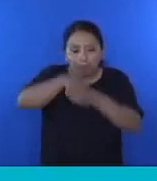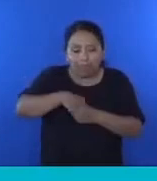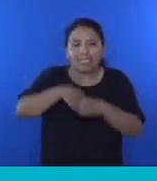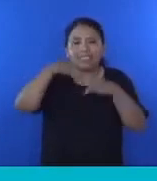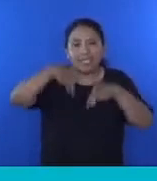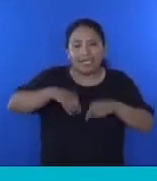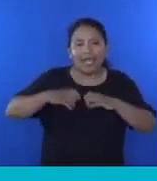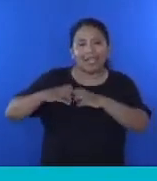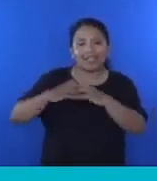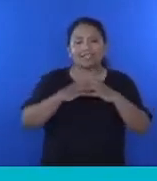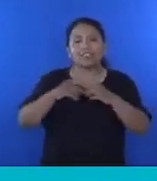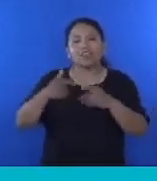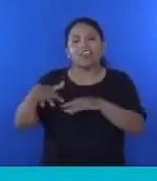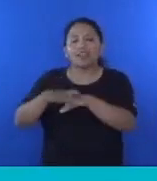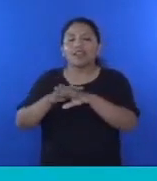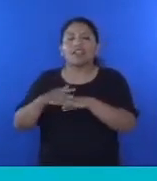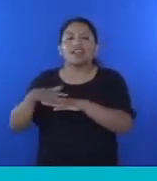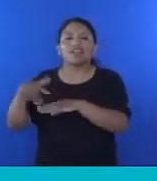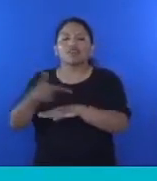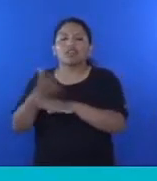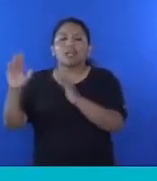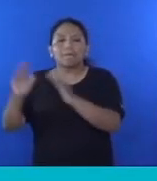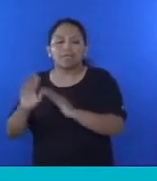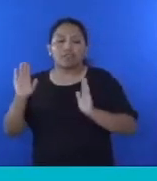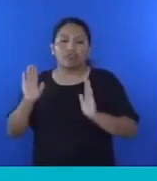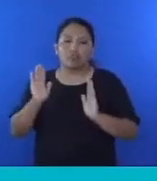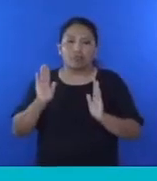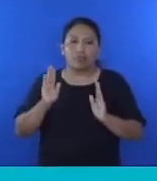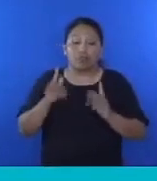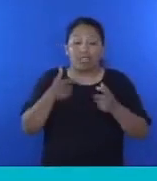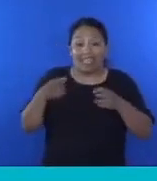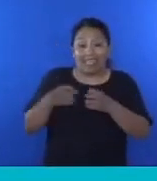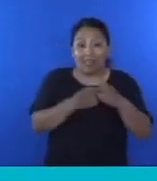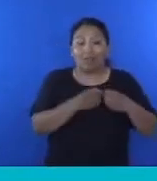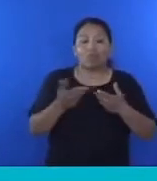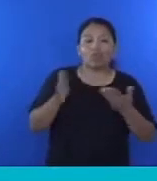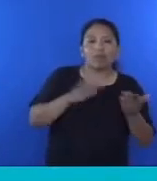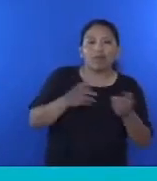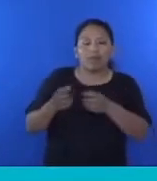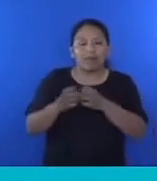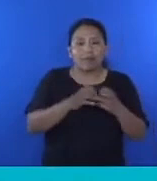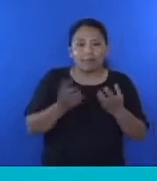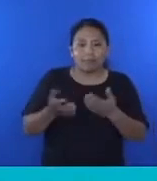redes. Y discutamos más porque nada más nos podemos convencer si hablamos en el recinto.